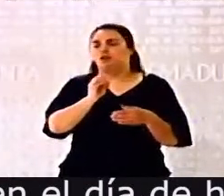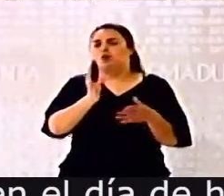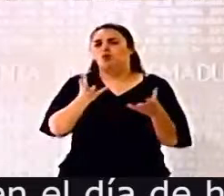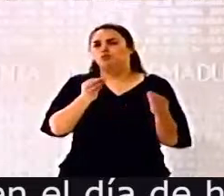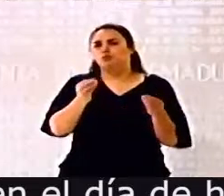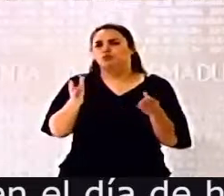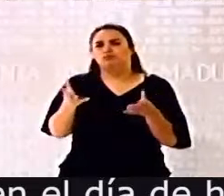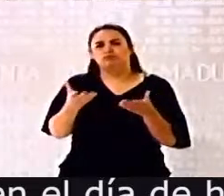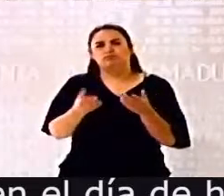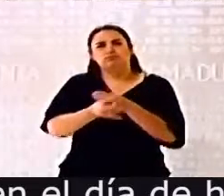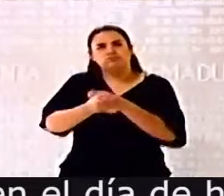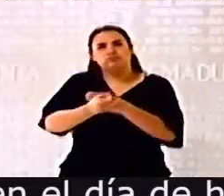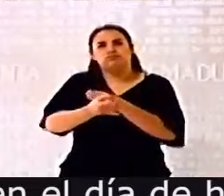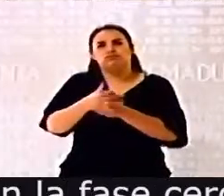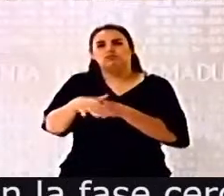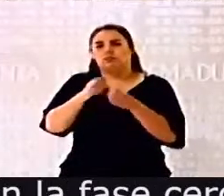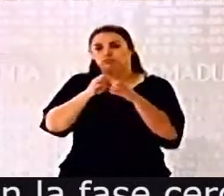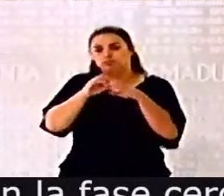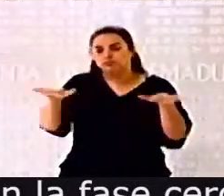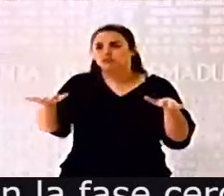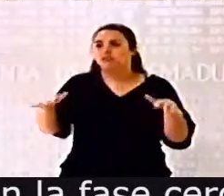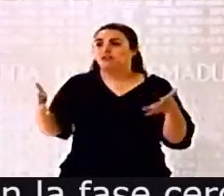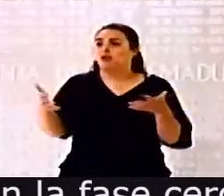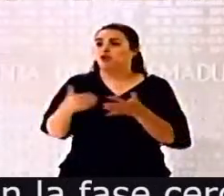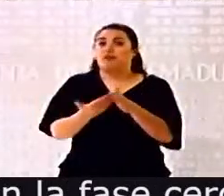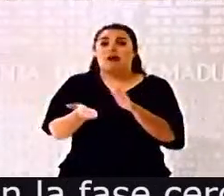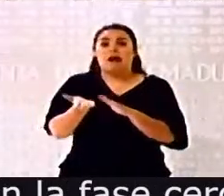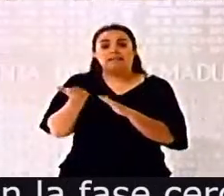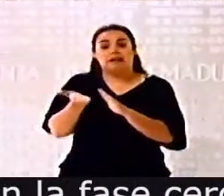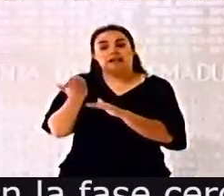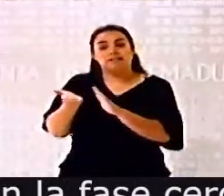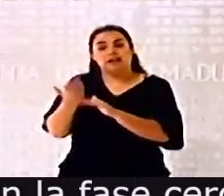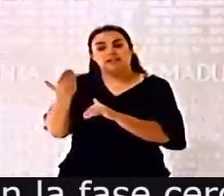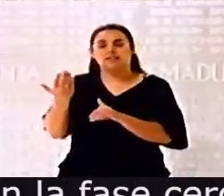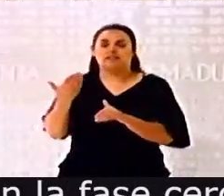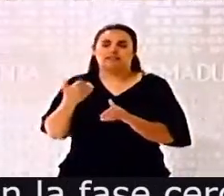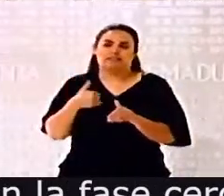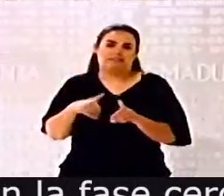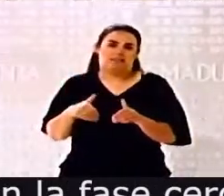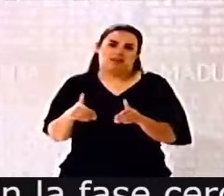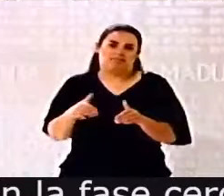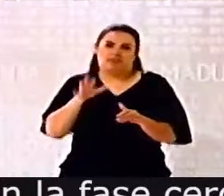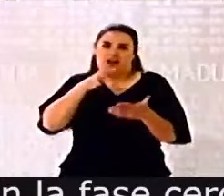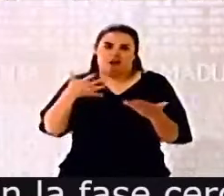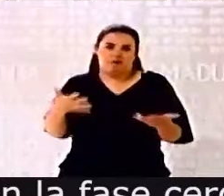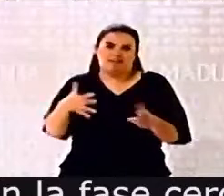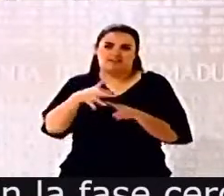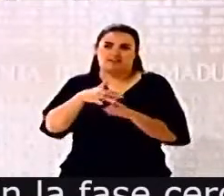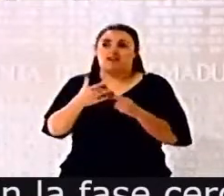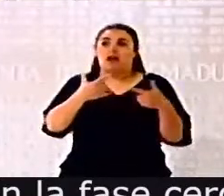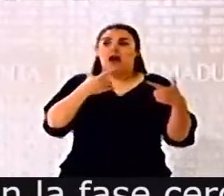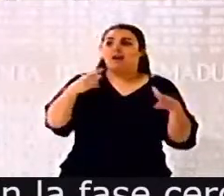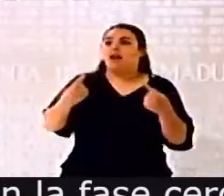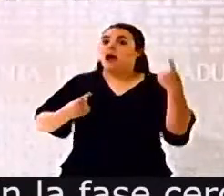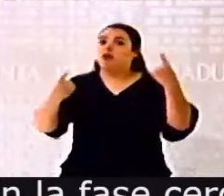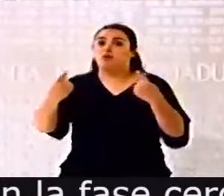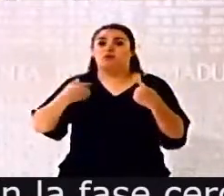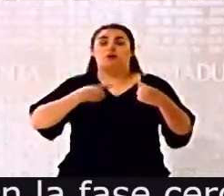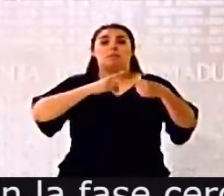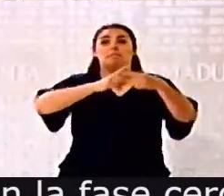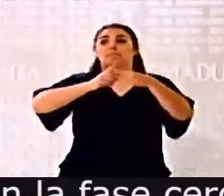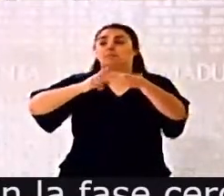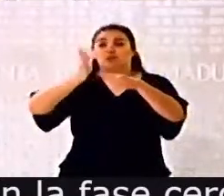bastantes casos cuando hemos tenido el brote, y todas las altas que se han ido dando, pues ya hemos llegado a un punto que hay áreas que no tienen casos para dar